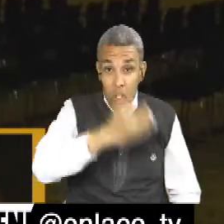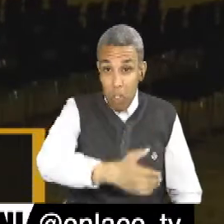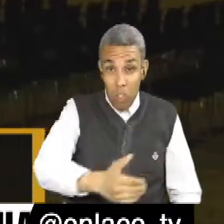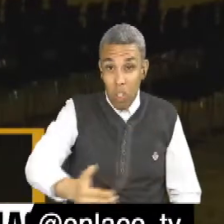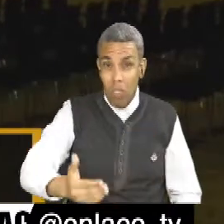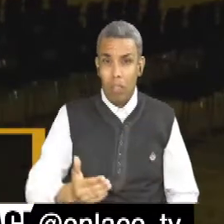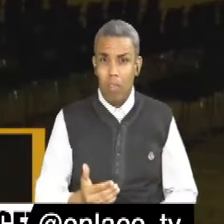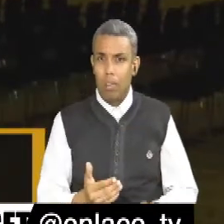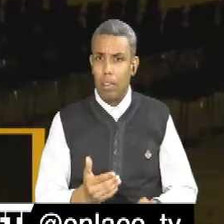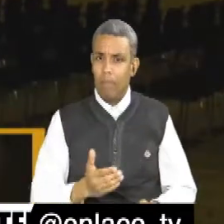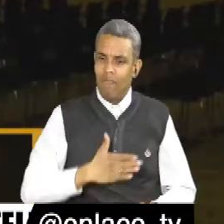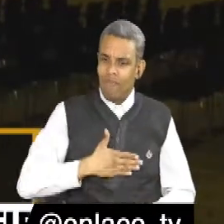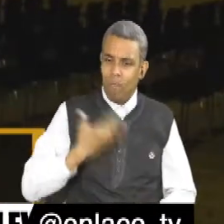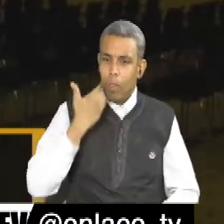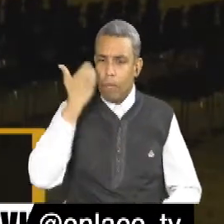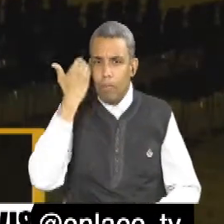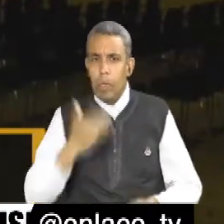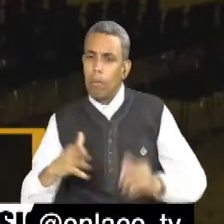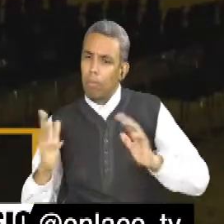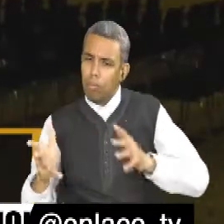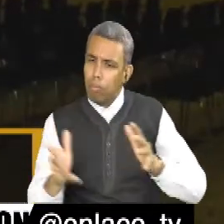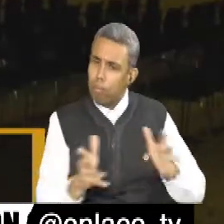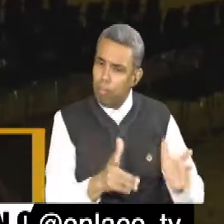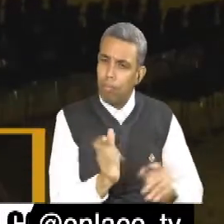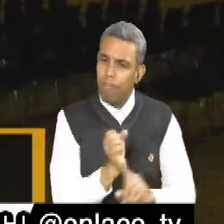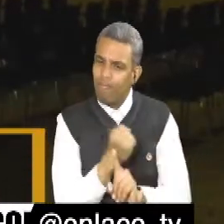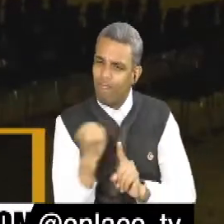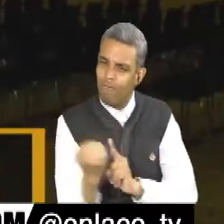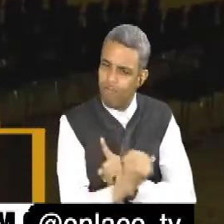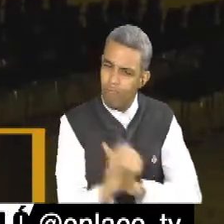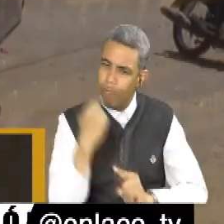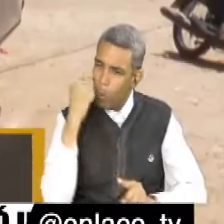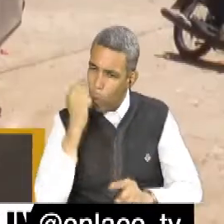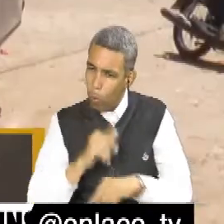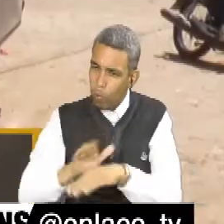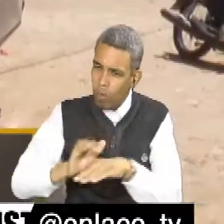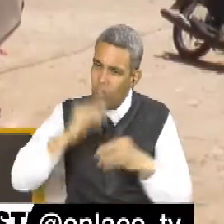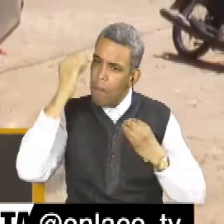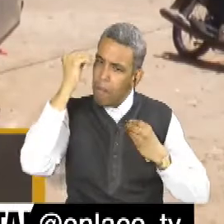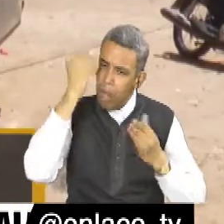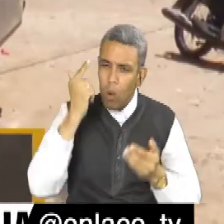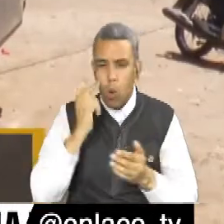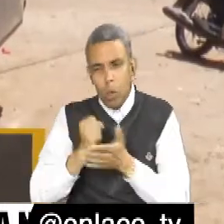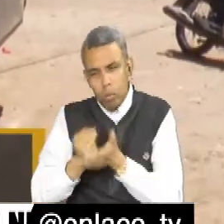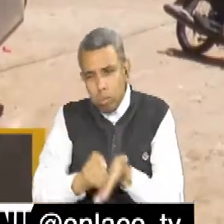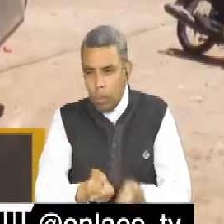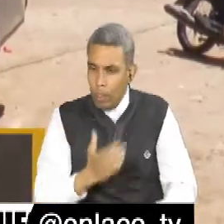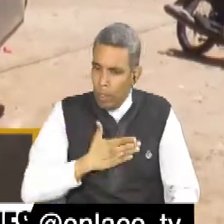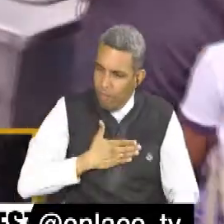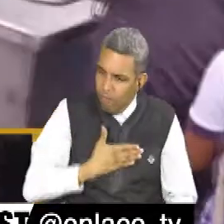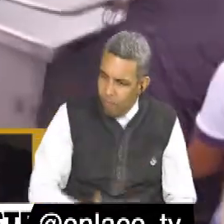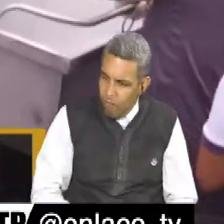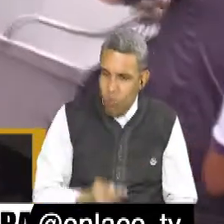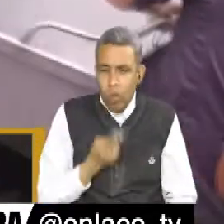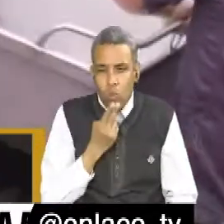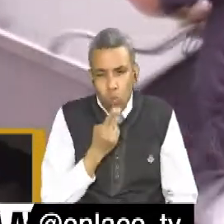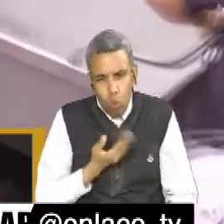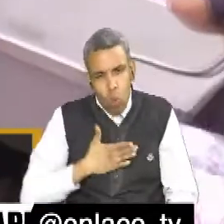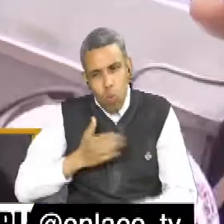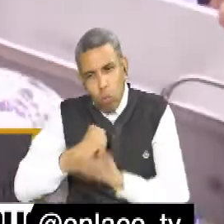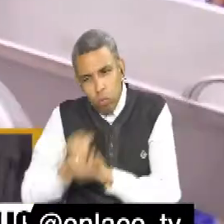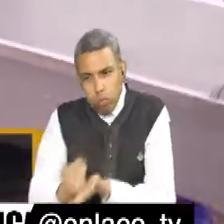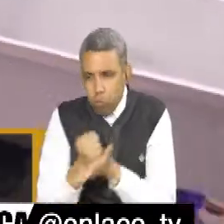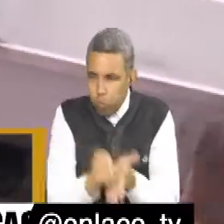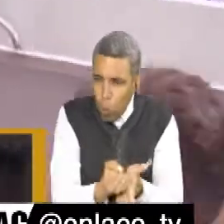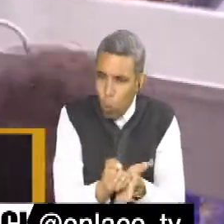enseñando todo lo prosocial, la cosa que sea en favor de la sociedad, como es la bondad, la generosidad, la